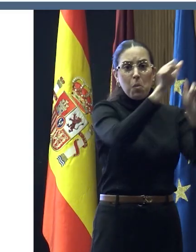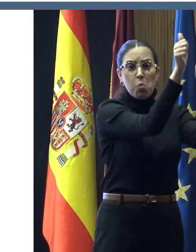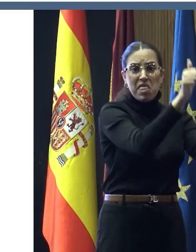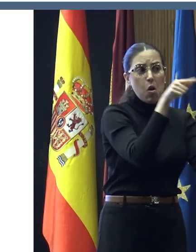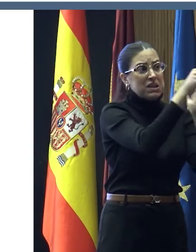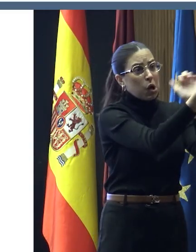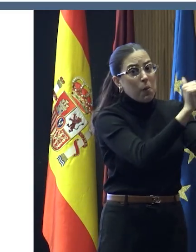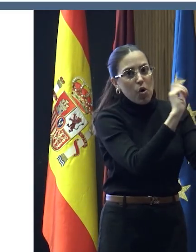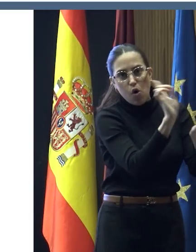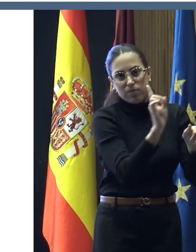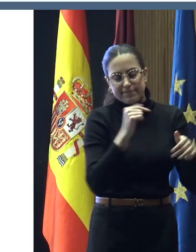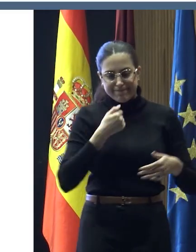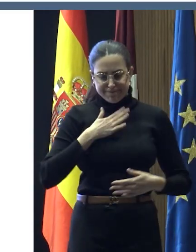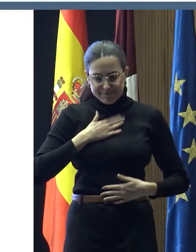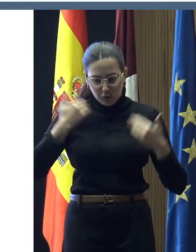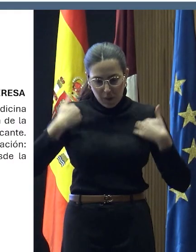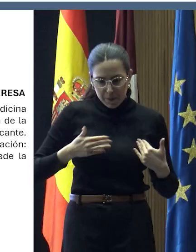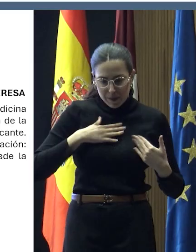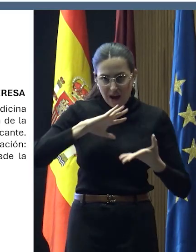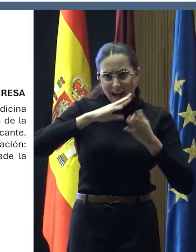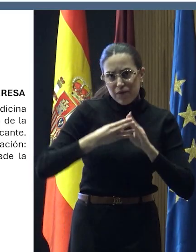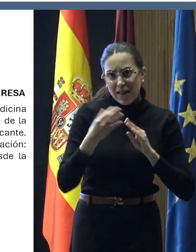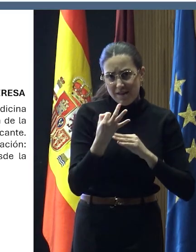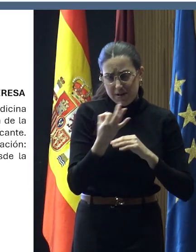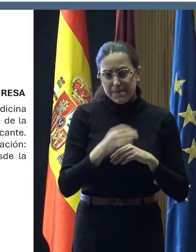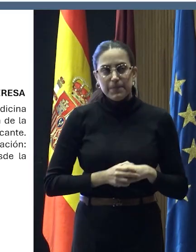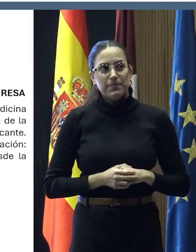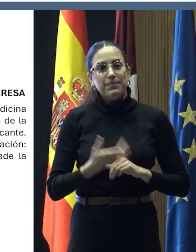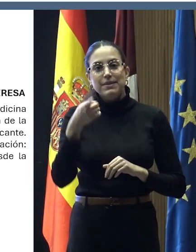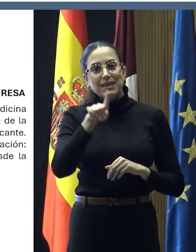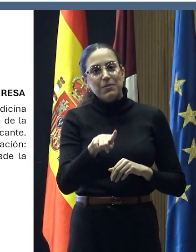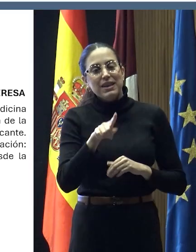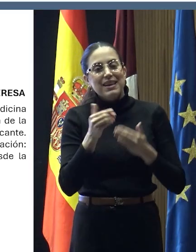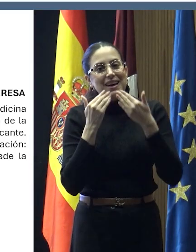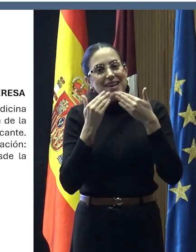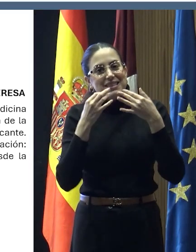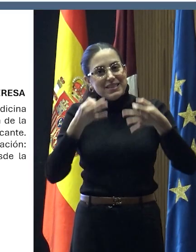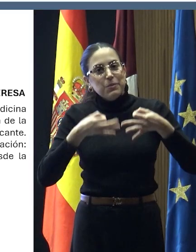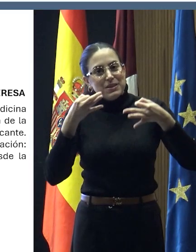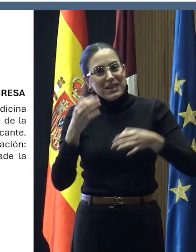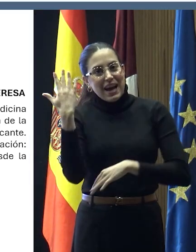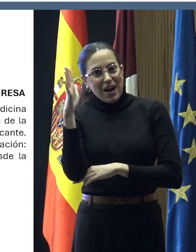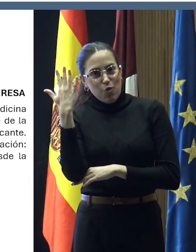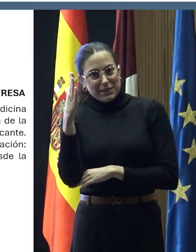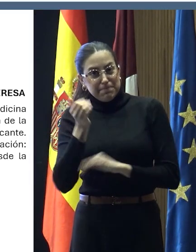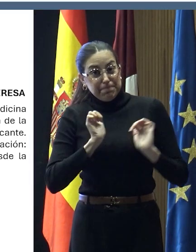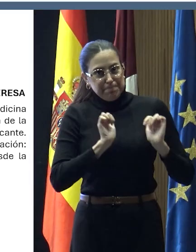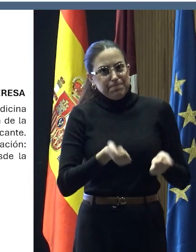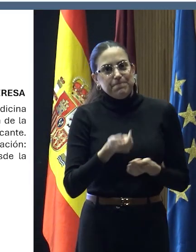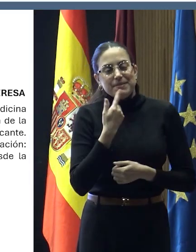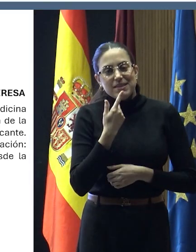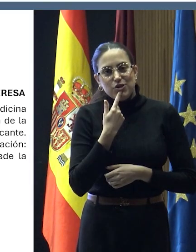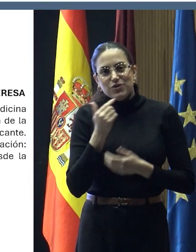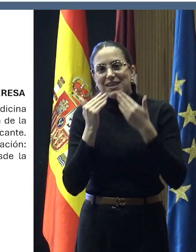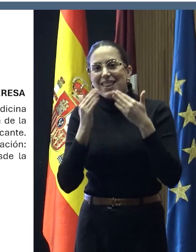nos vale. Y nada, quiero agradecer siempre a Luex, como he hecho al principio,